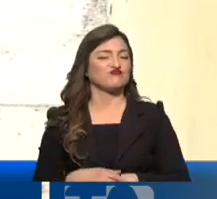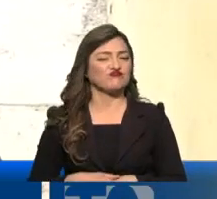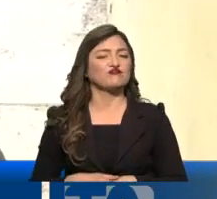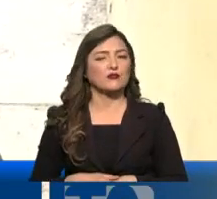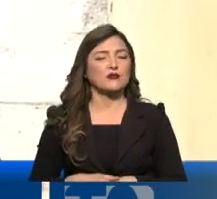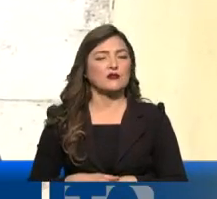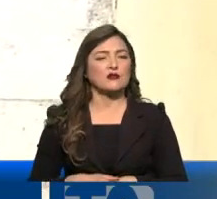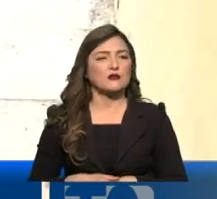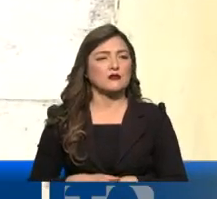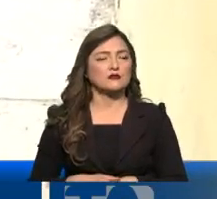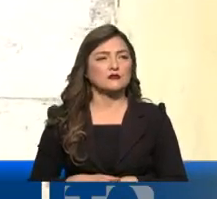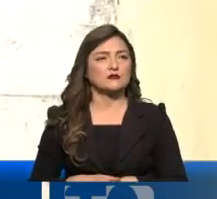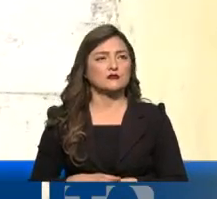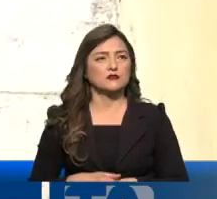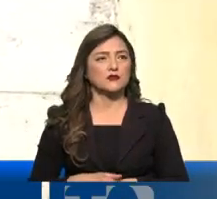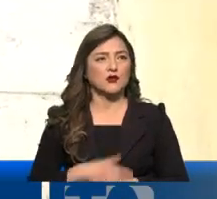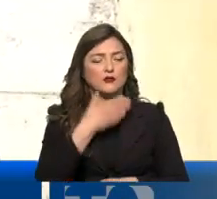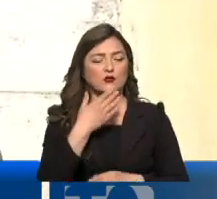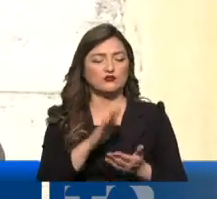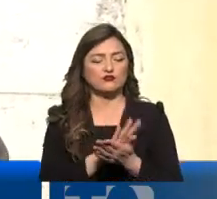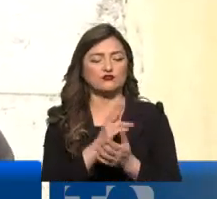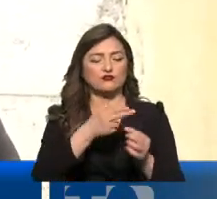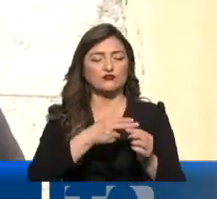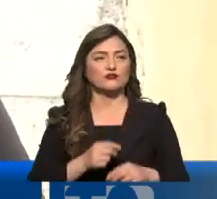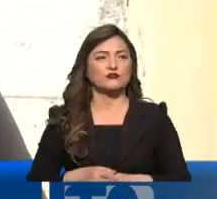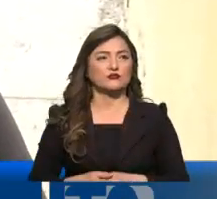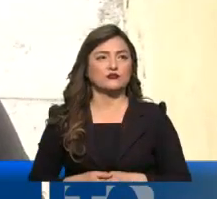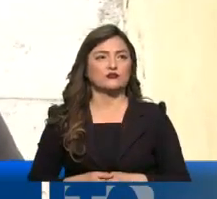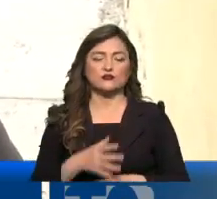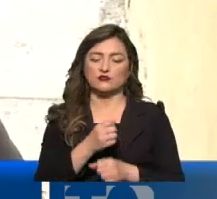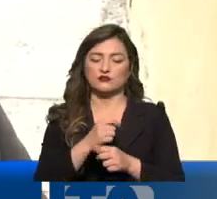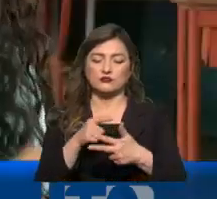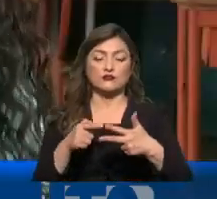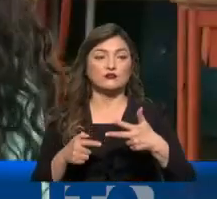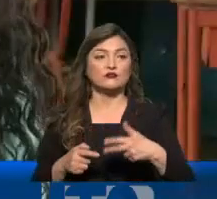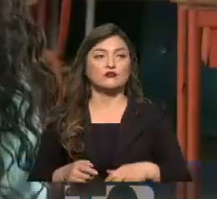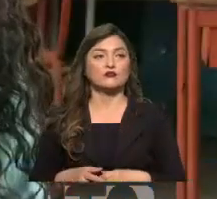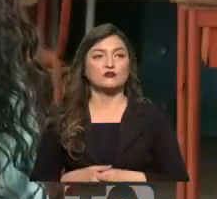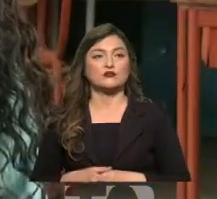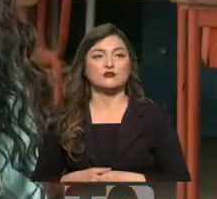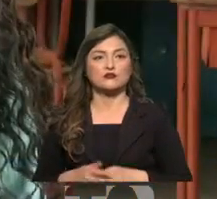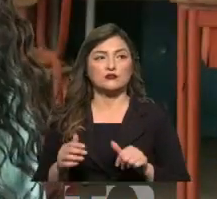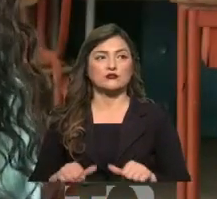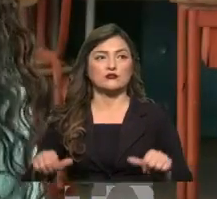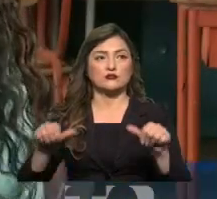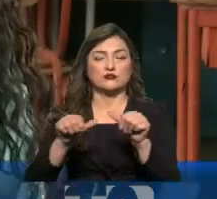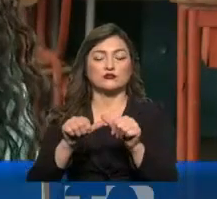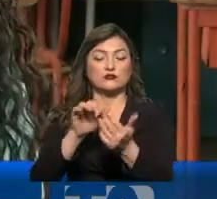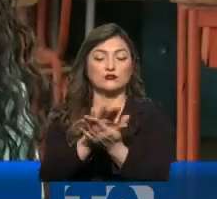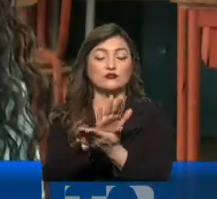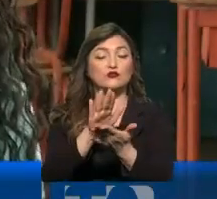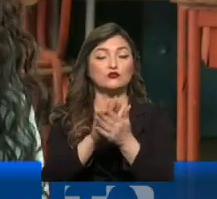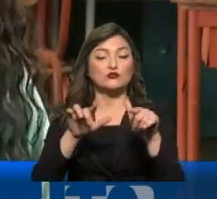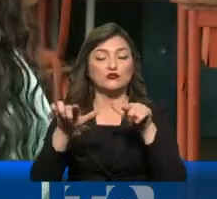mucho. Mejor que estén acá y con las medidas, ¿no?, de seguridad. Las aulas de este plantel